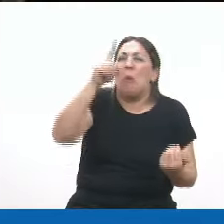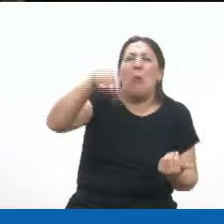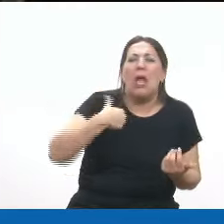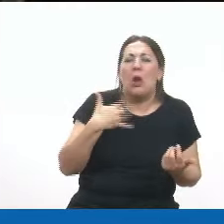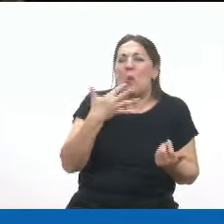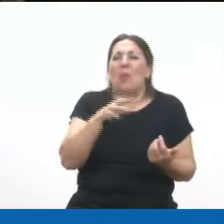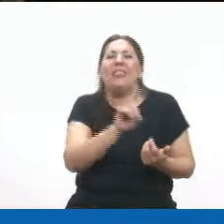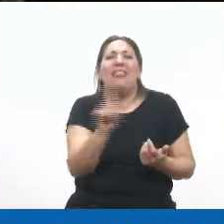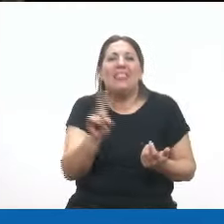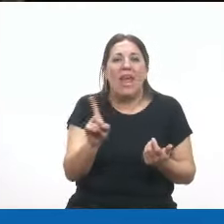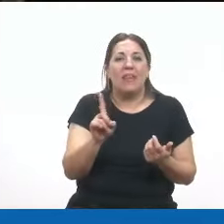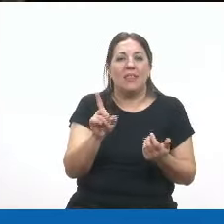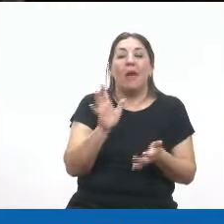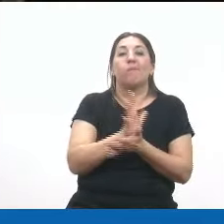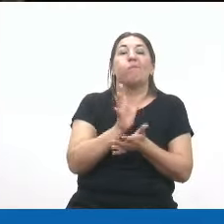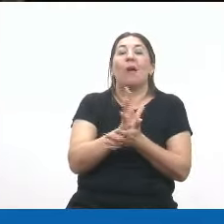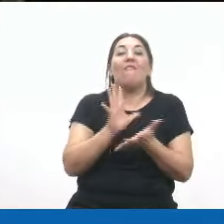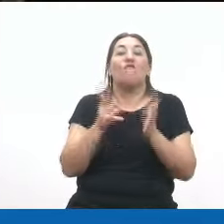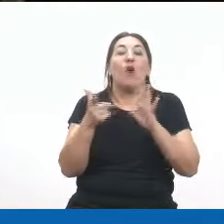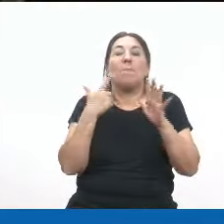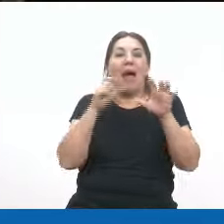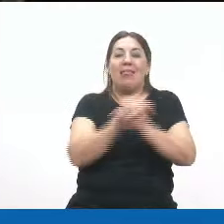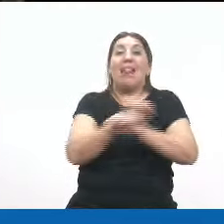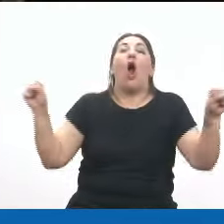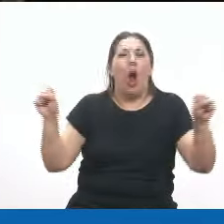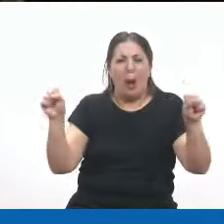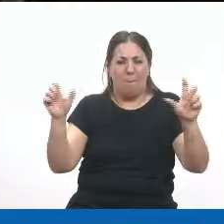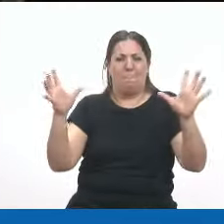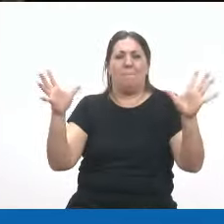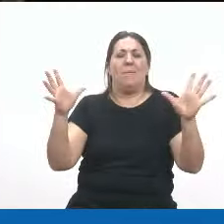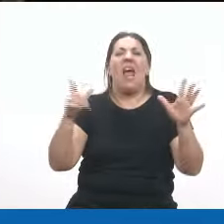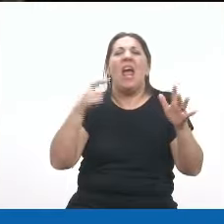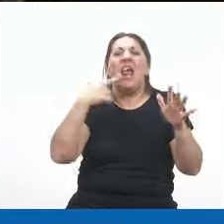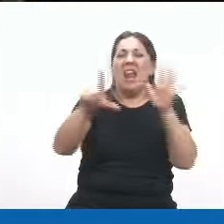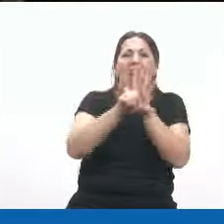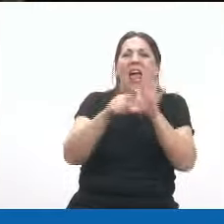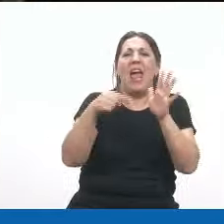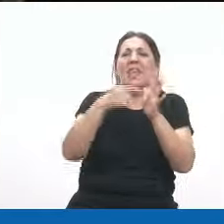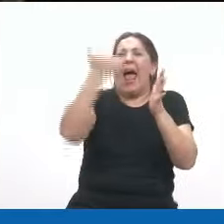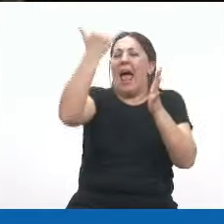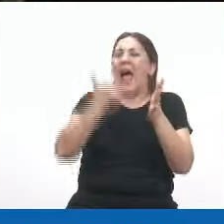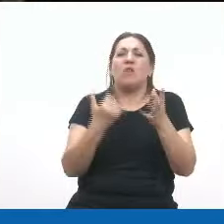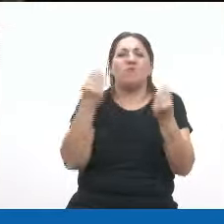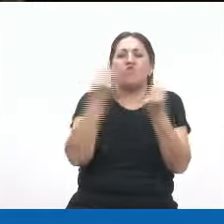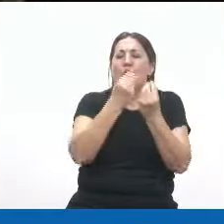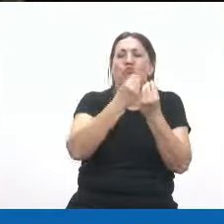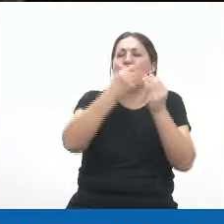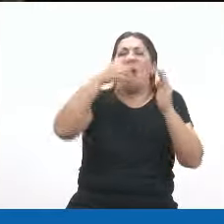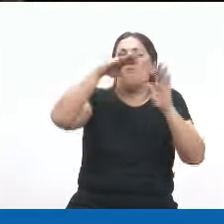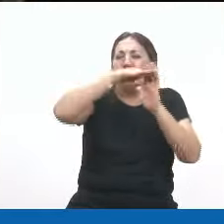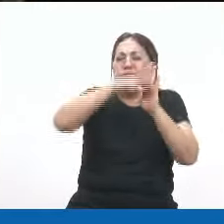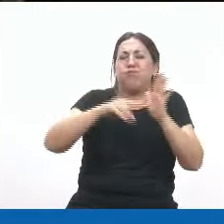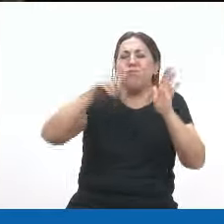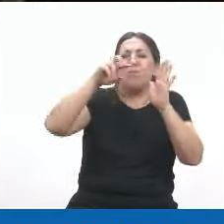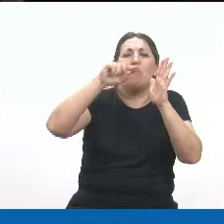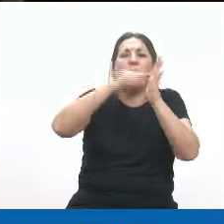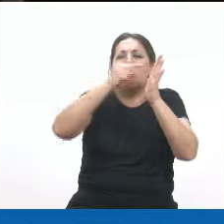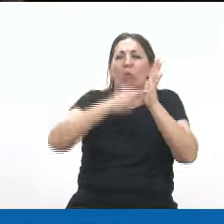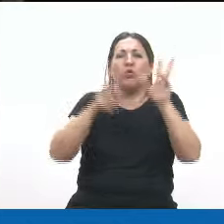ser una teoría de shock legislativa en donde se tratan una cantidad enormes de temas como es esta